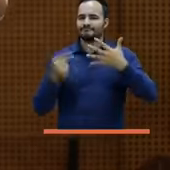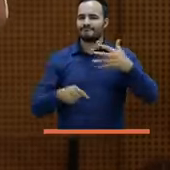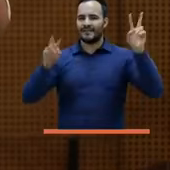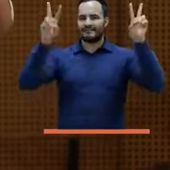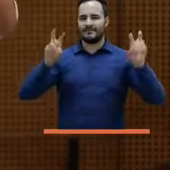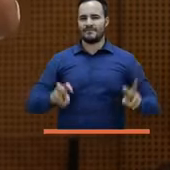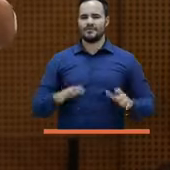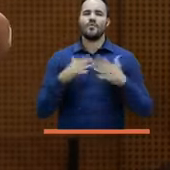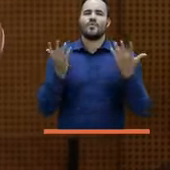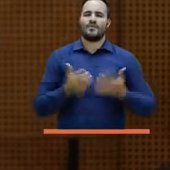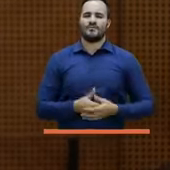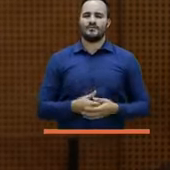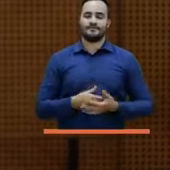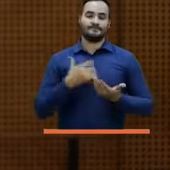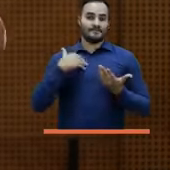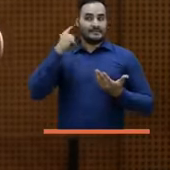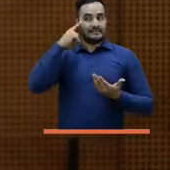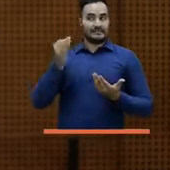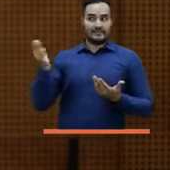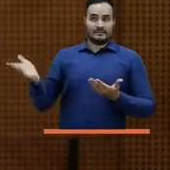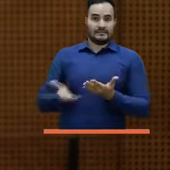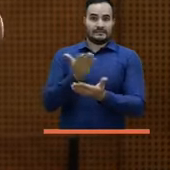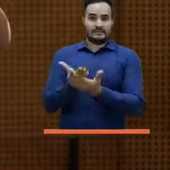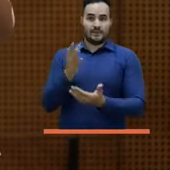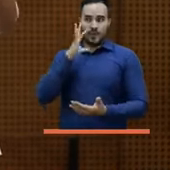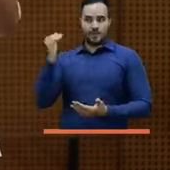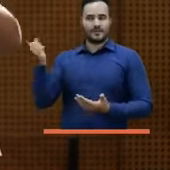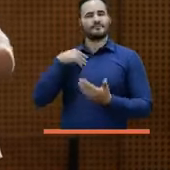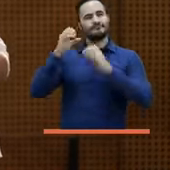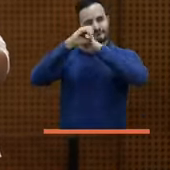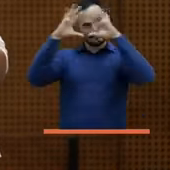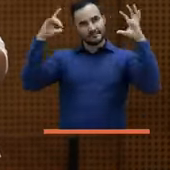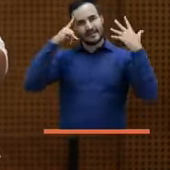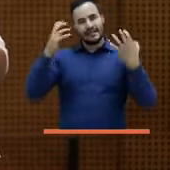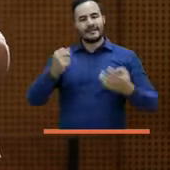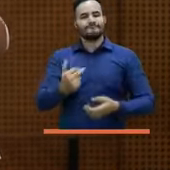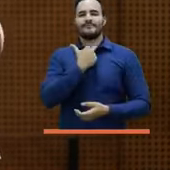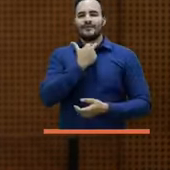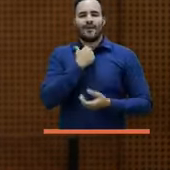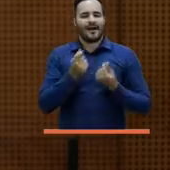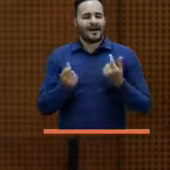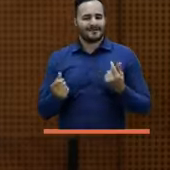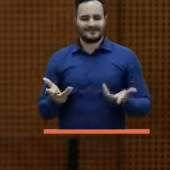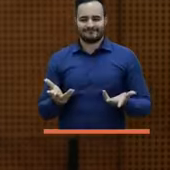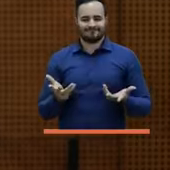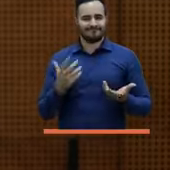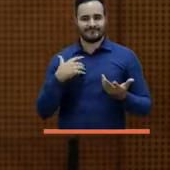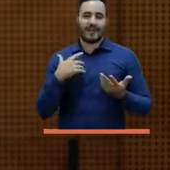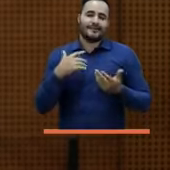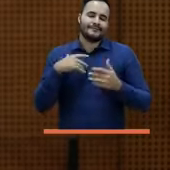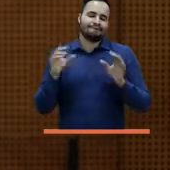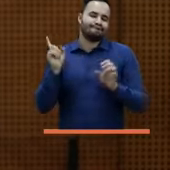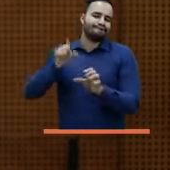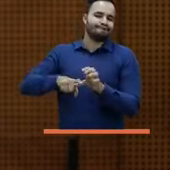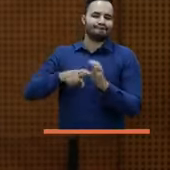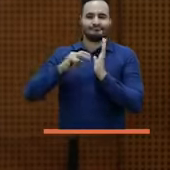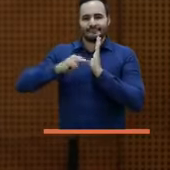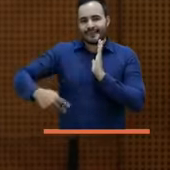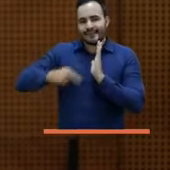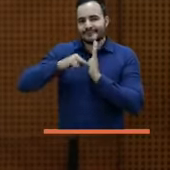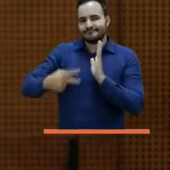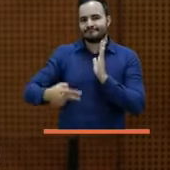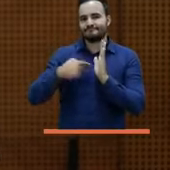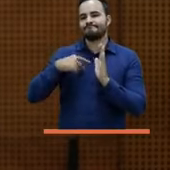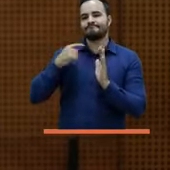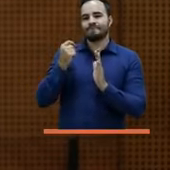plantea el compañero no le alcanza el recurso para hacer un profesional entonces le tocó ser técnico para poder acceder